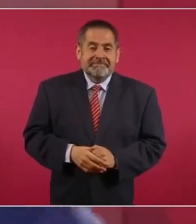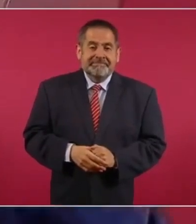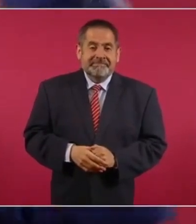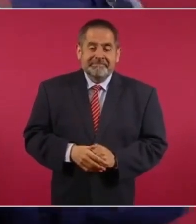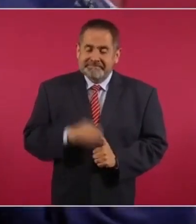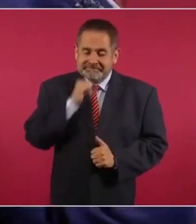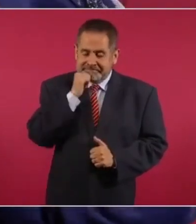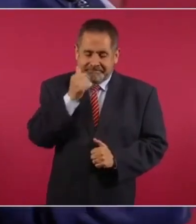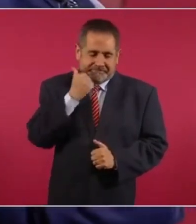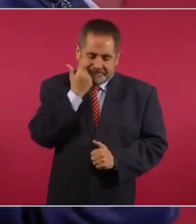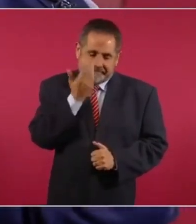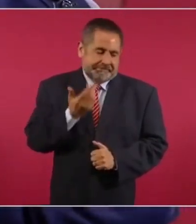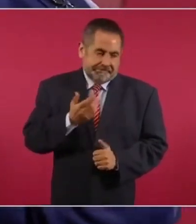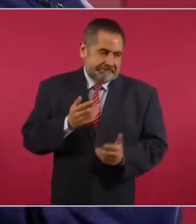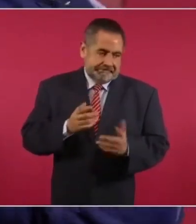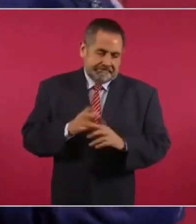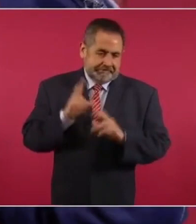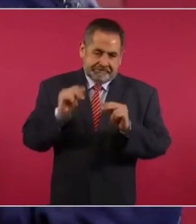No,